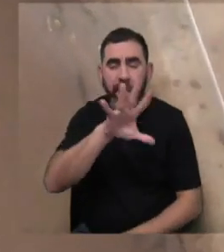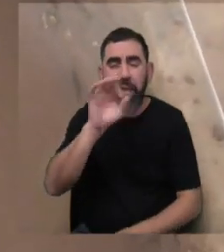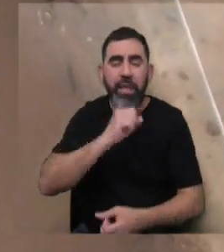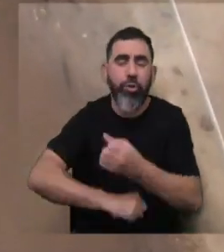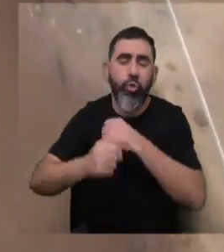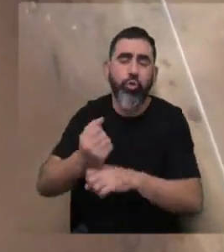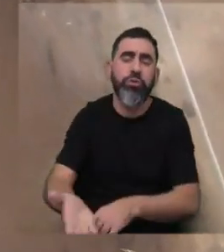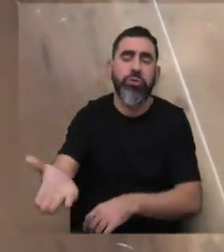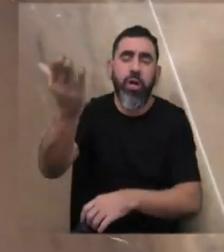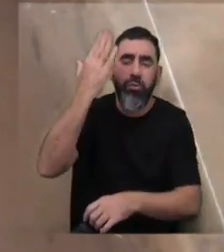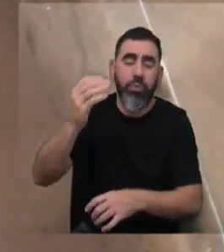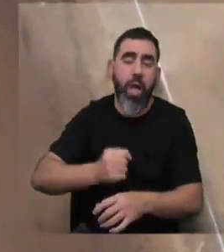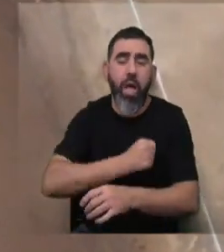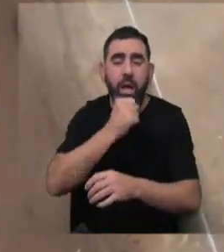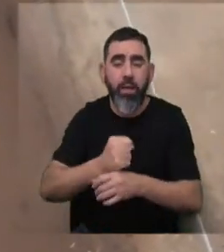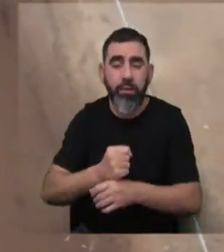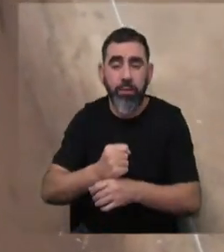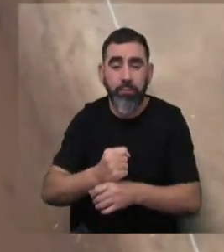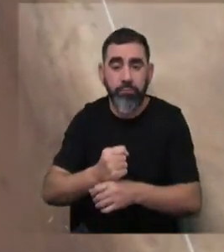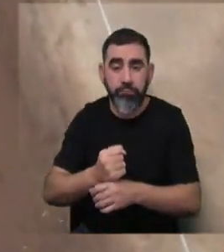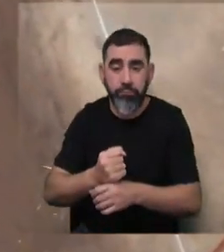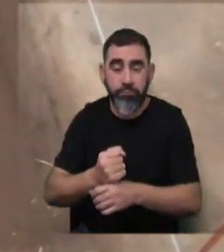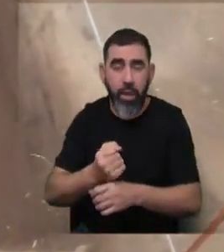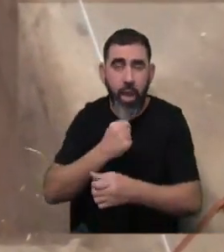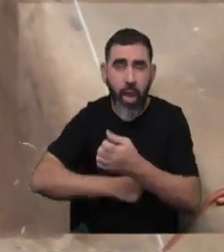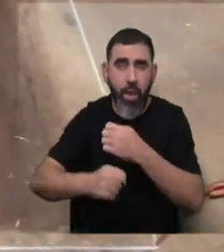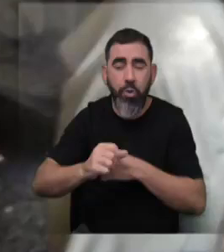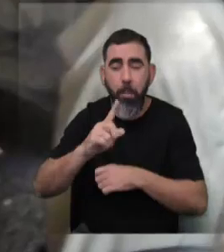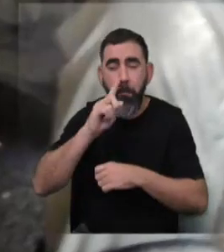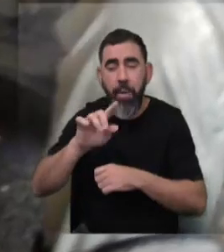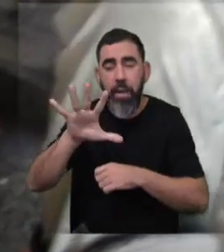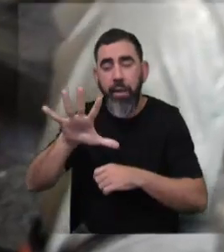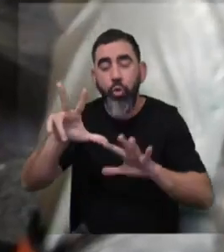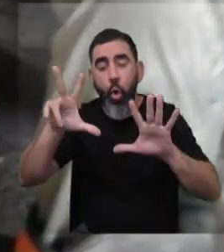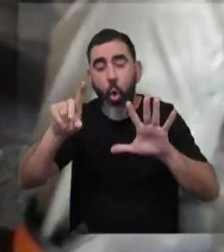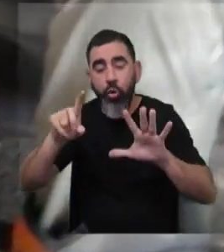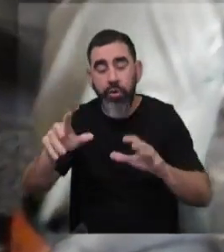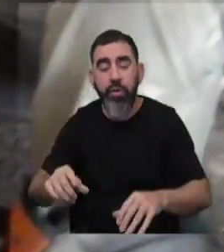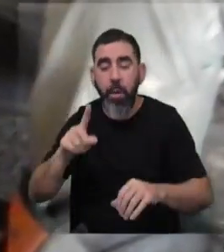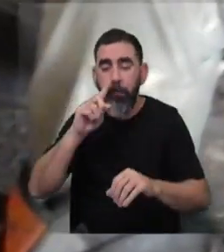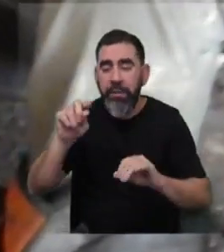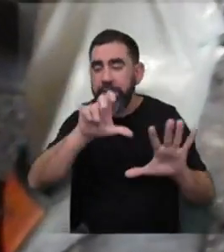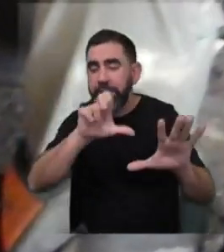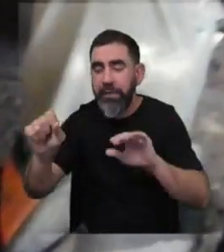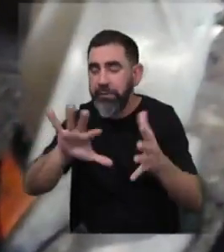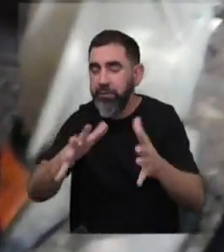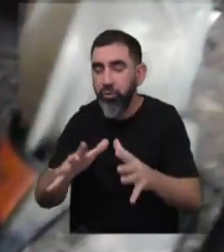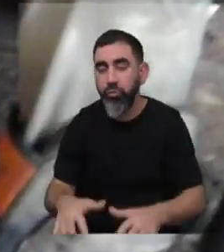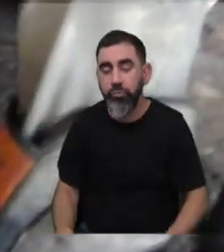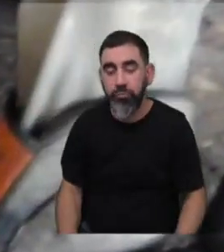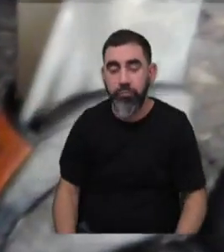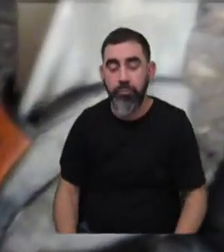años hasta el periodo histórico, hasta el año 1580 de la era, 1600 aproximadamente. Este